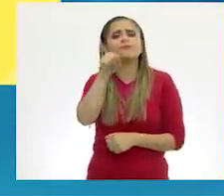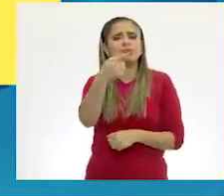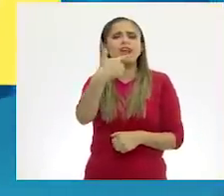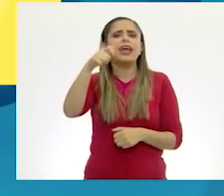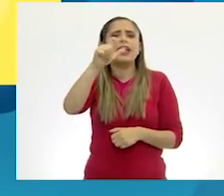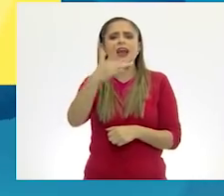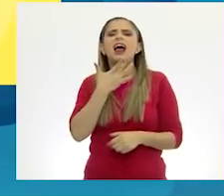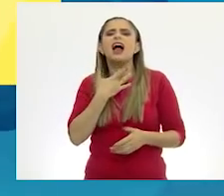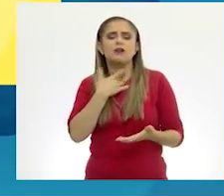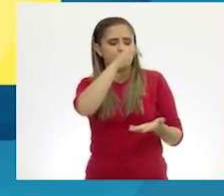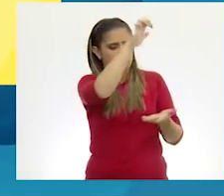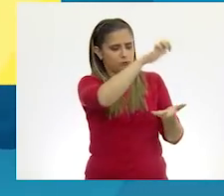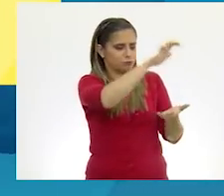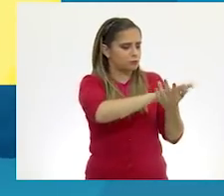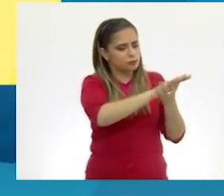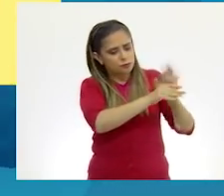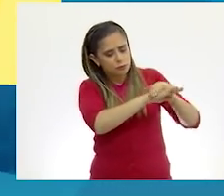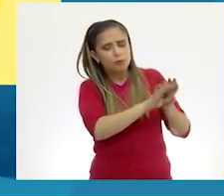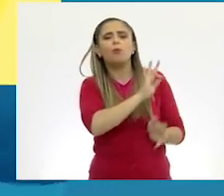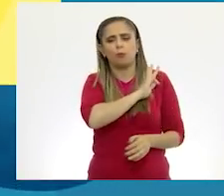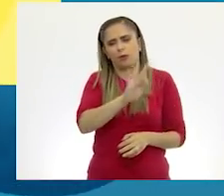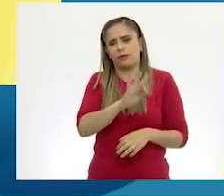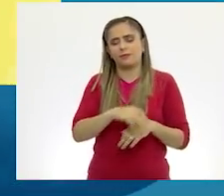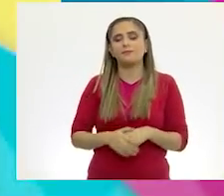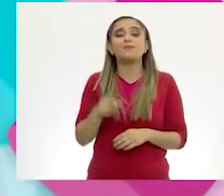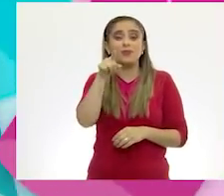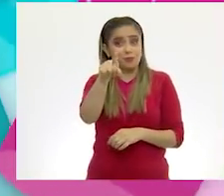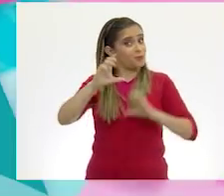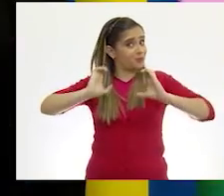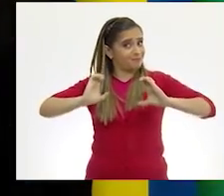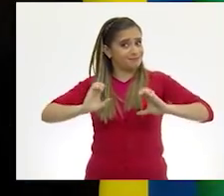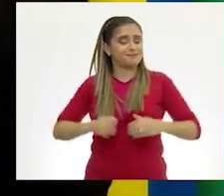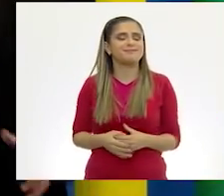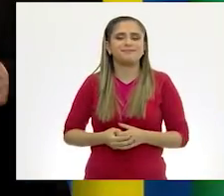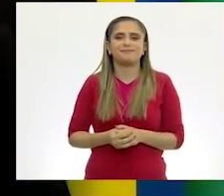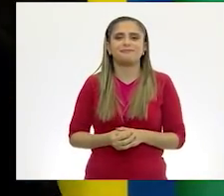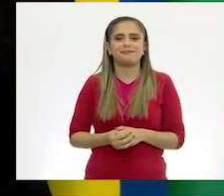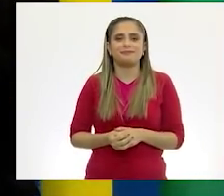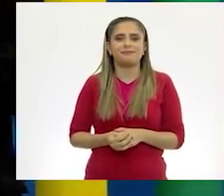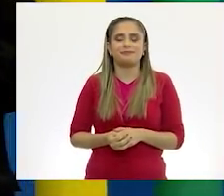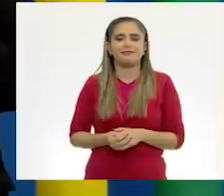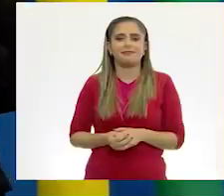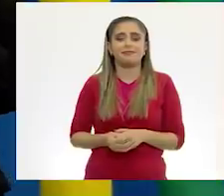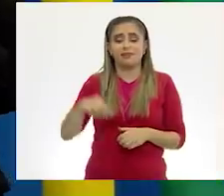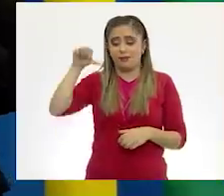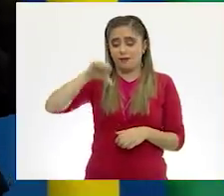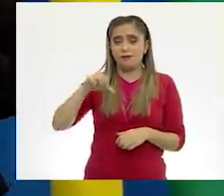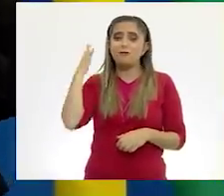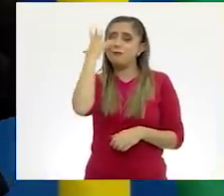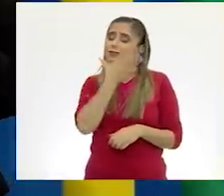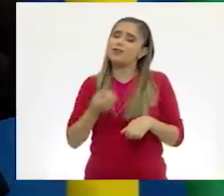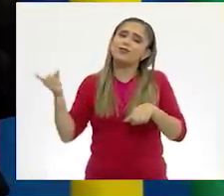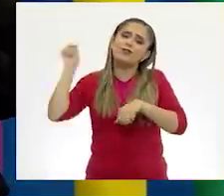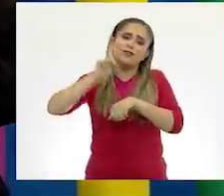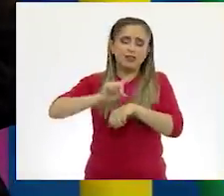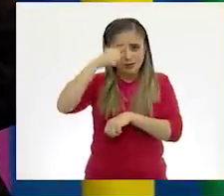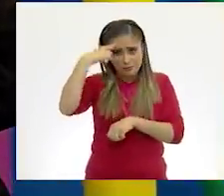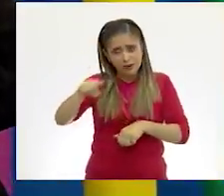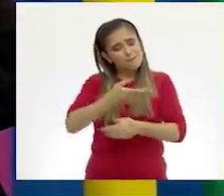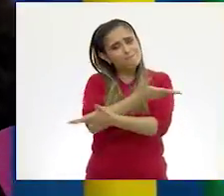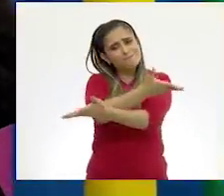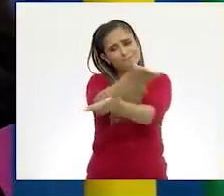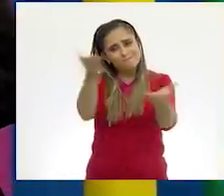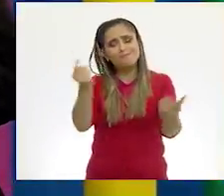usa desinfectantes a base de alcohol. ¡Cuídate! Excelente día para todas las niñas y todos los